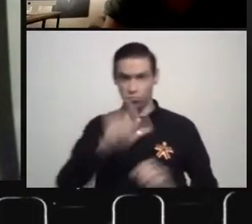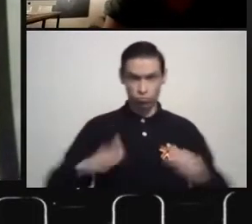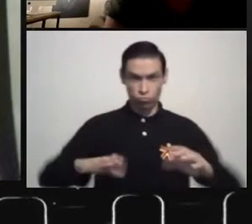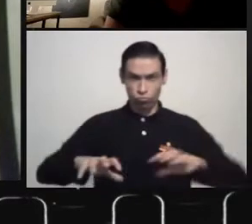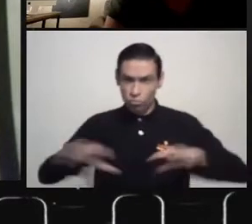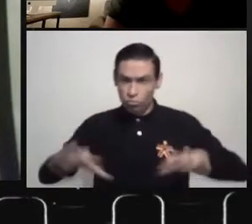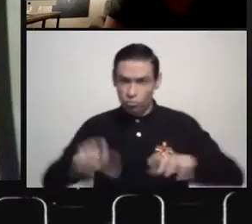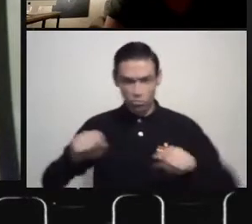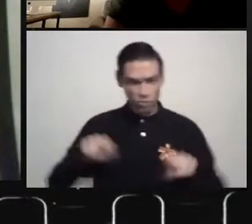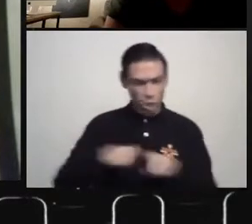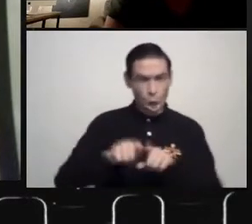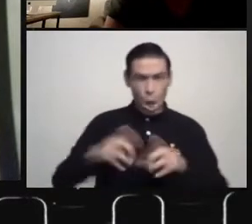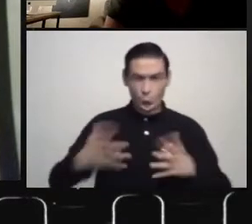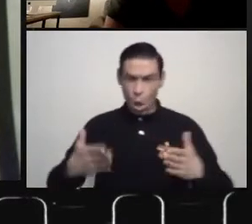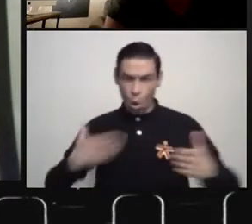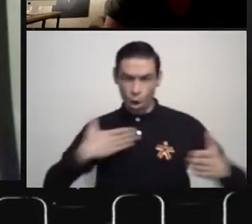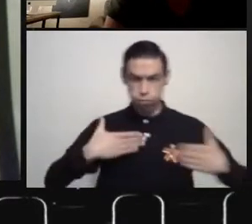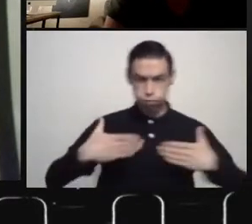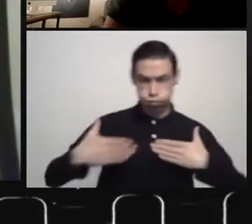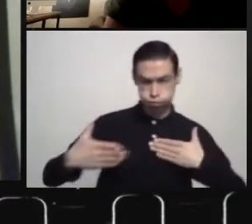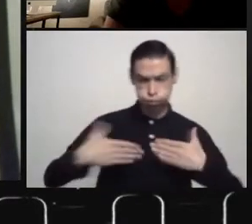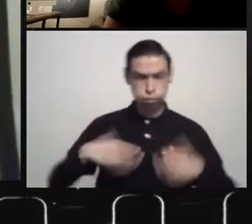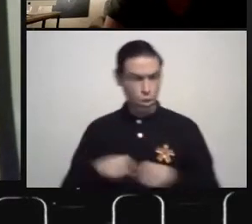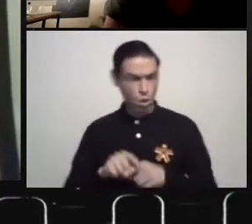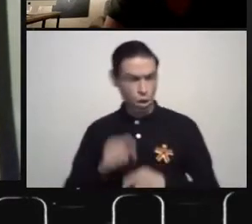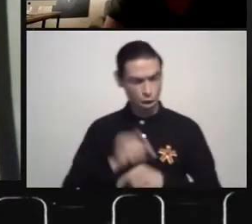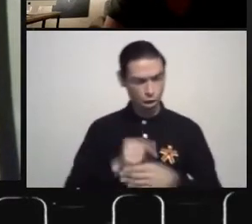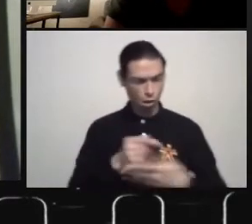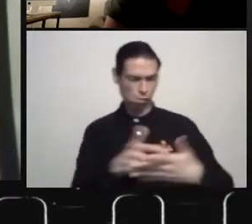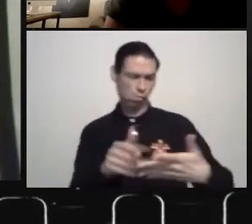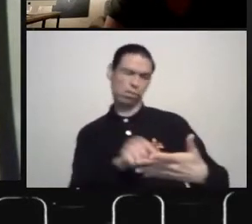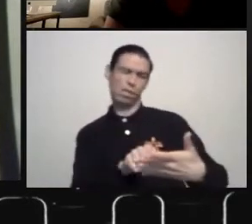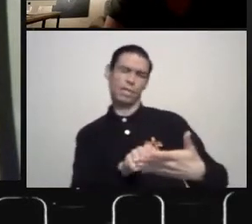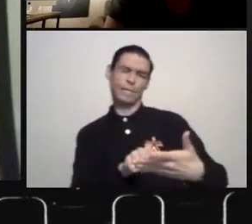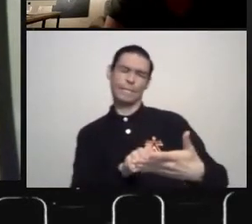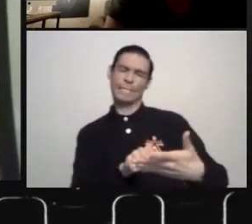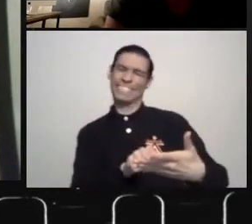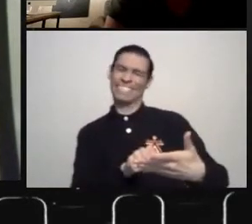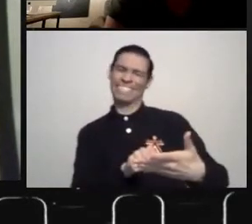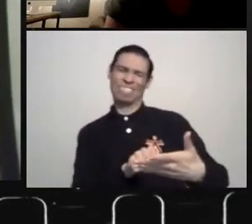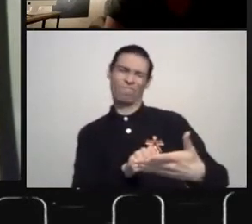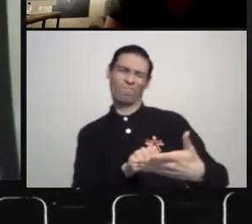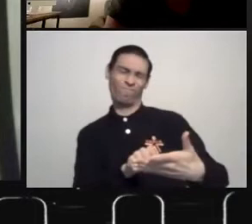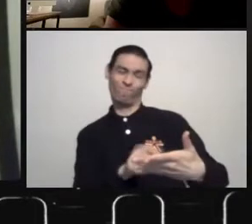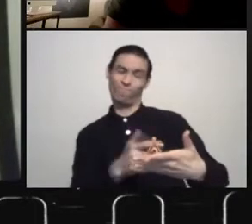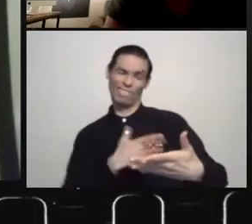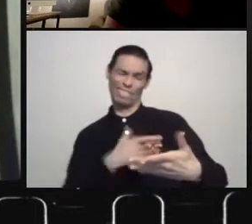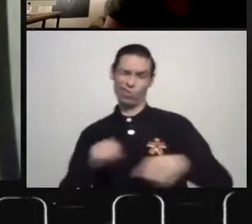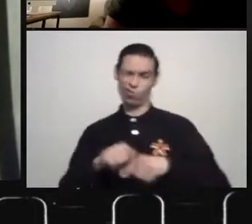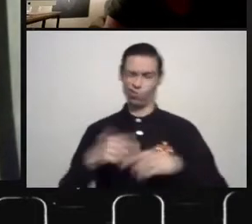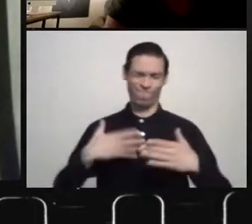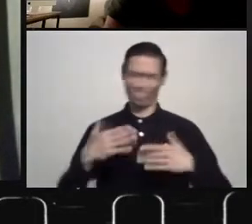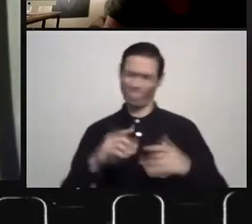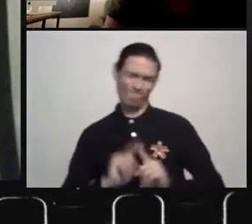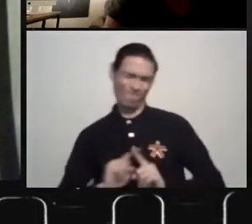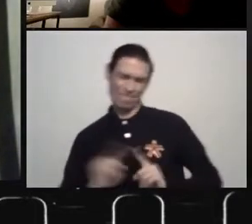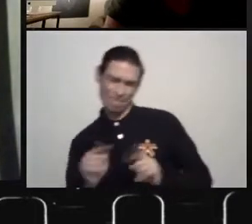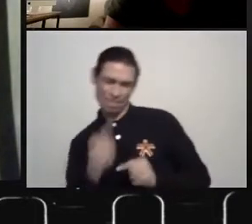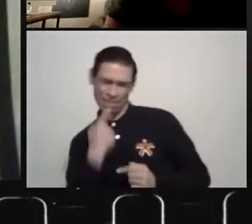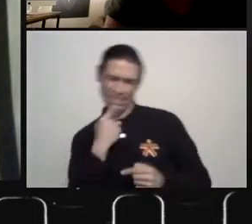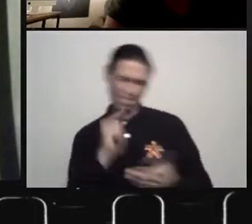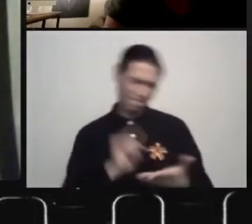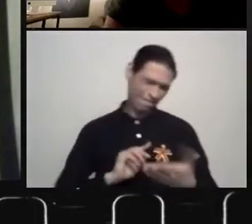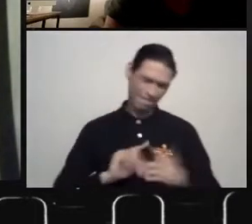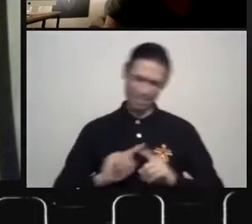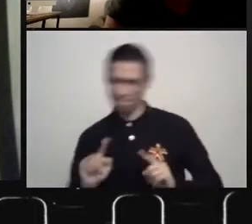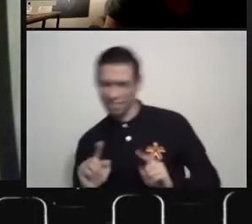su personaje, frente a cada línea que dice, esta línea yo siento que mi personaje no la diría así o asá, o no la diría, y muchas veces si